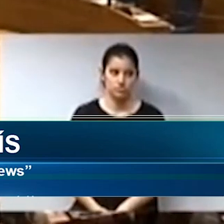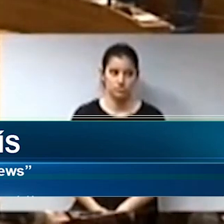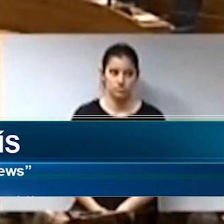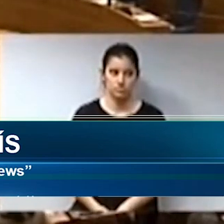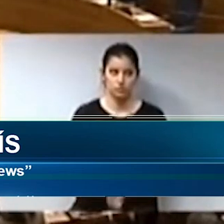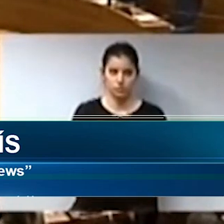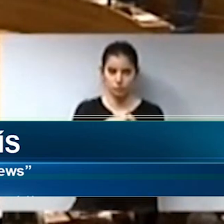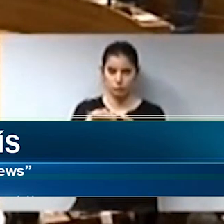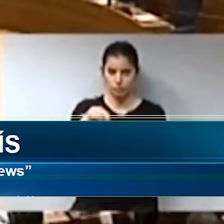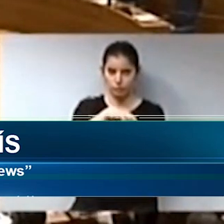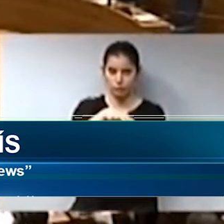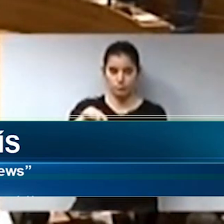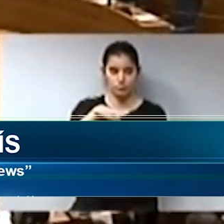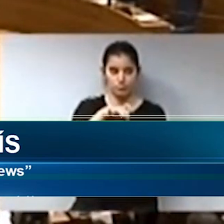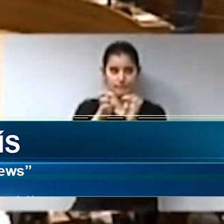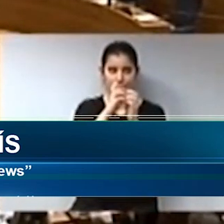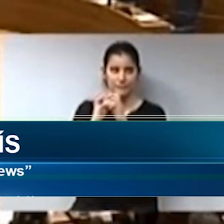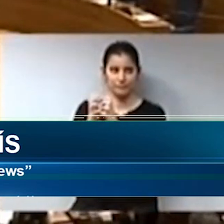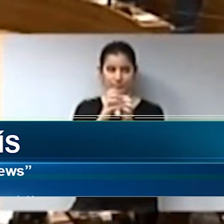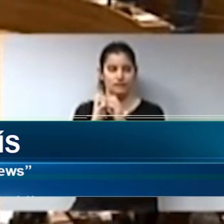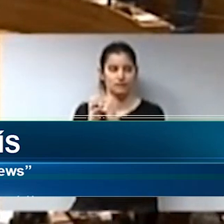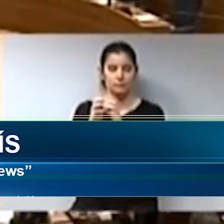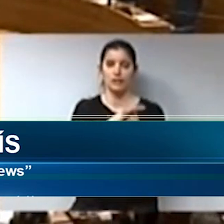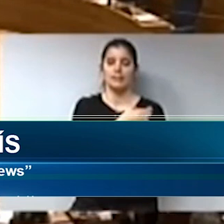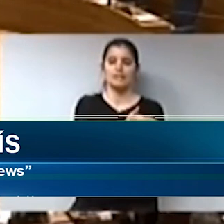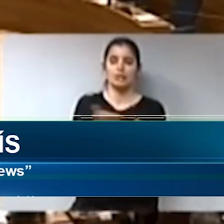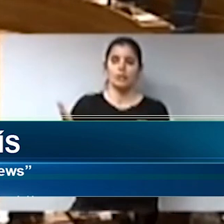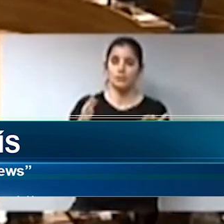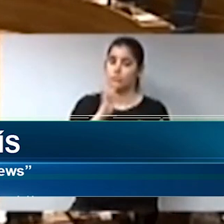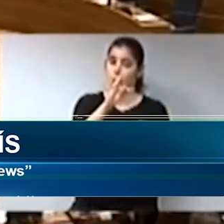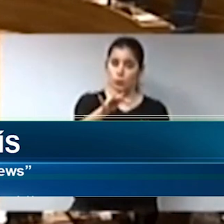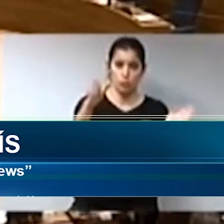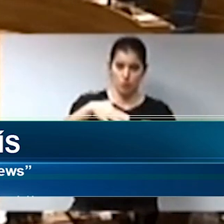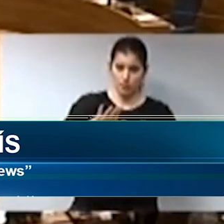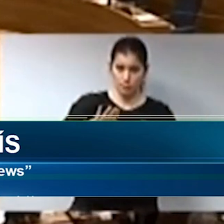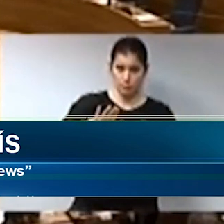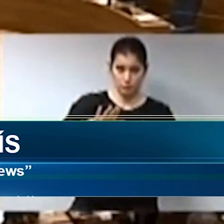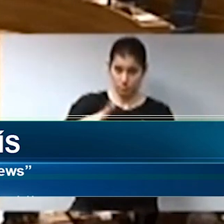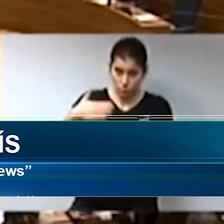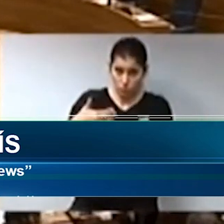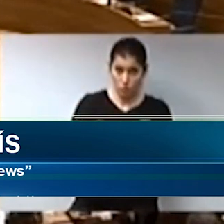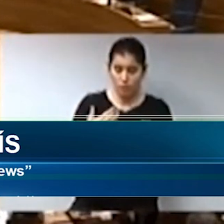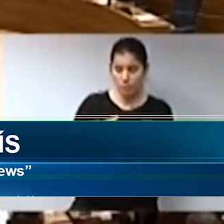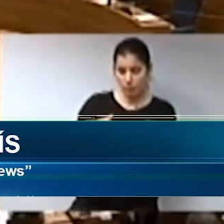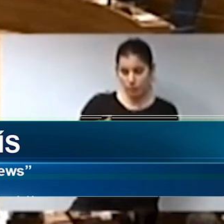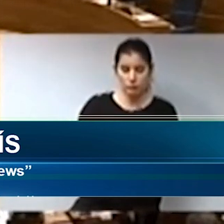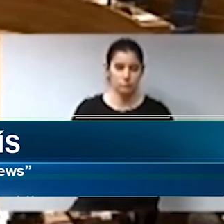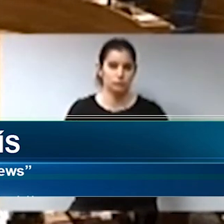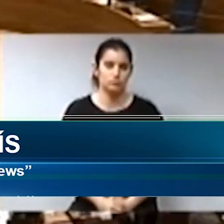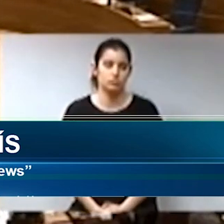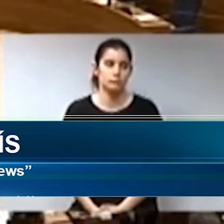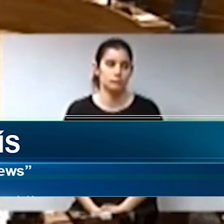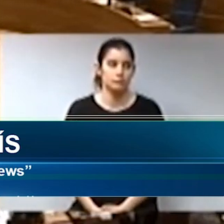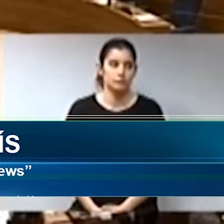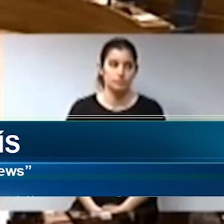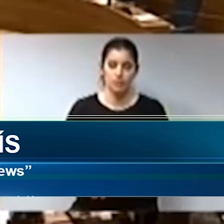últimamente se están convirtiendo en caballos de batalla. ¿Qué pasa? Que encima la oposición no está mucho mejor. La semana pasada nos